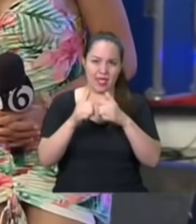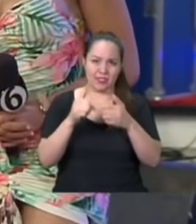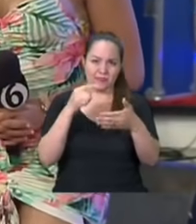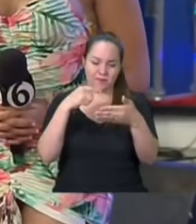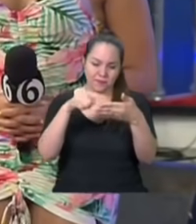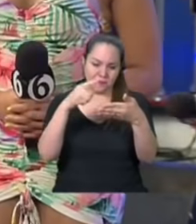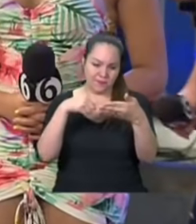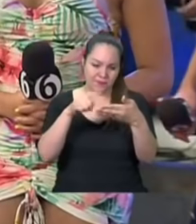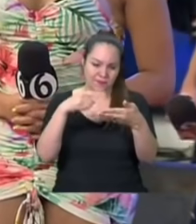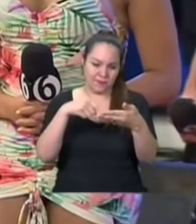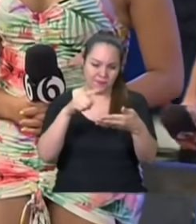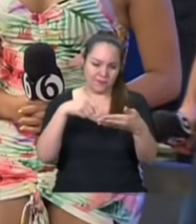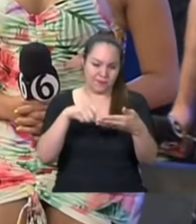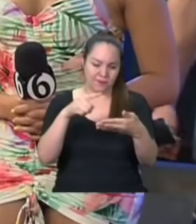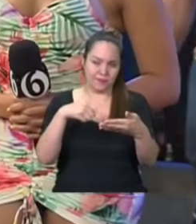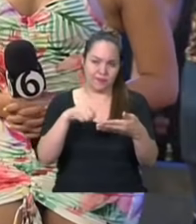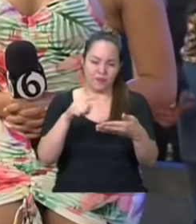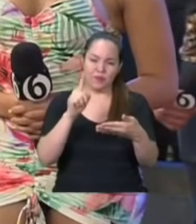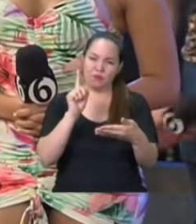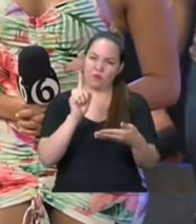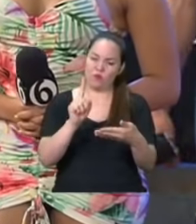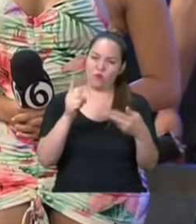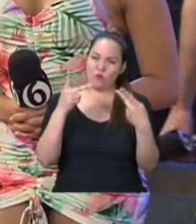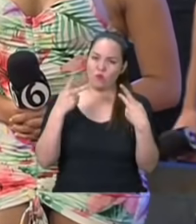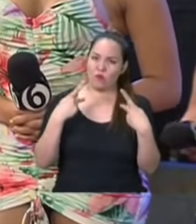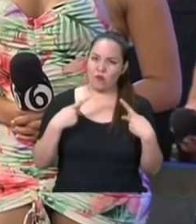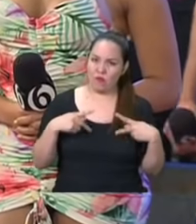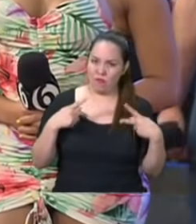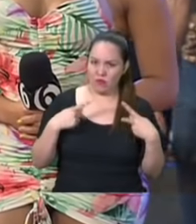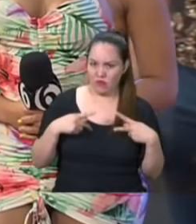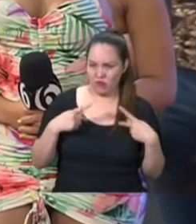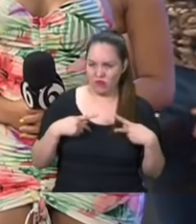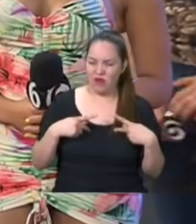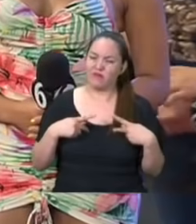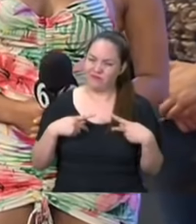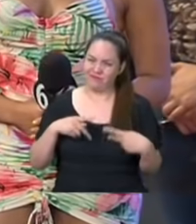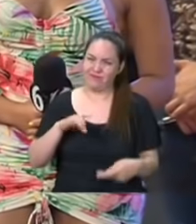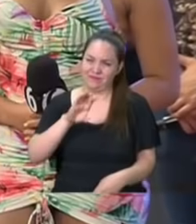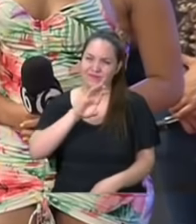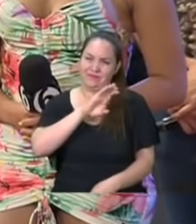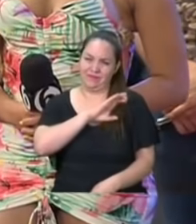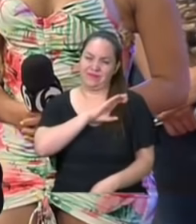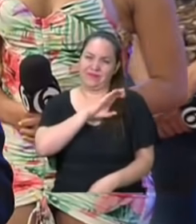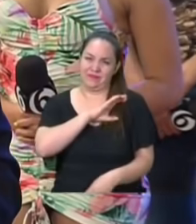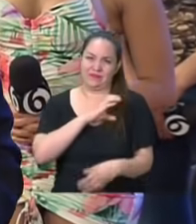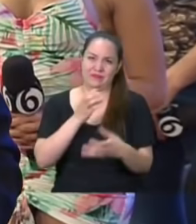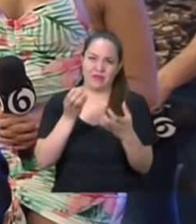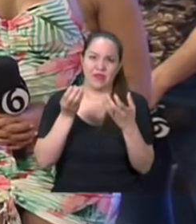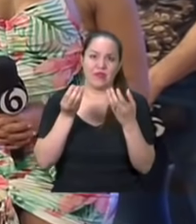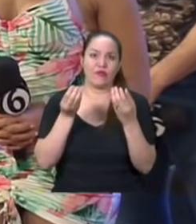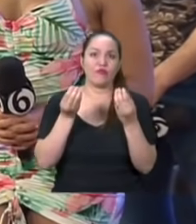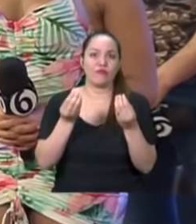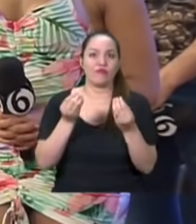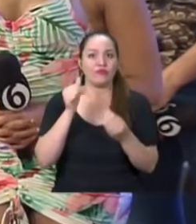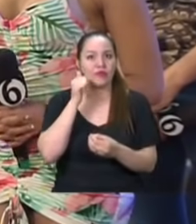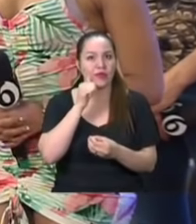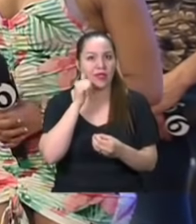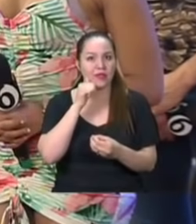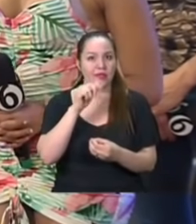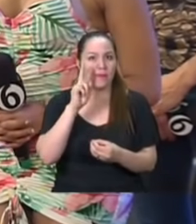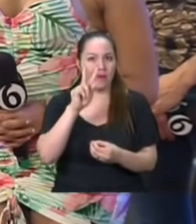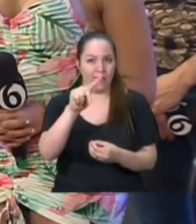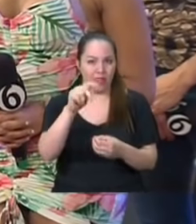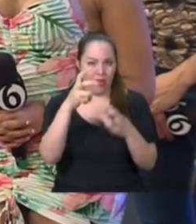un mensaje de una persona a quien apreciamos mucho que se desvela viendo el